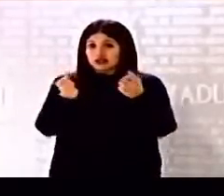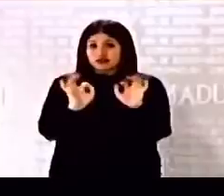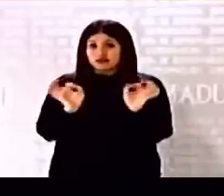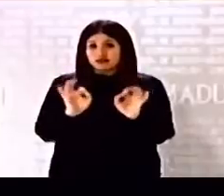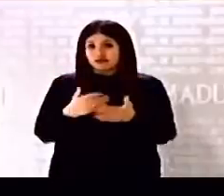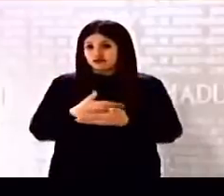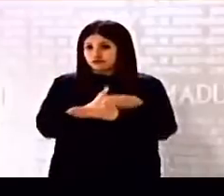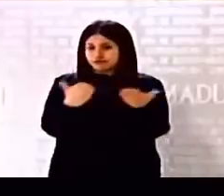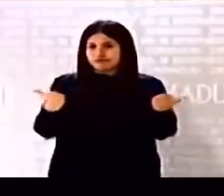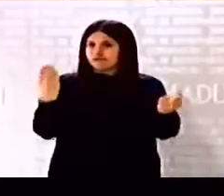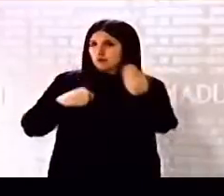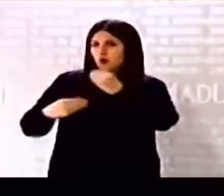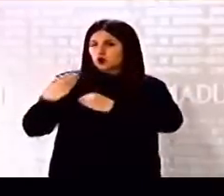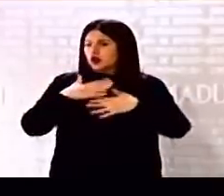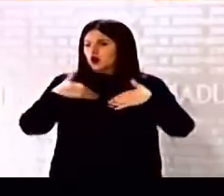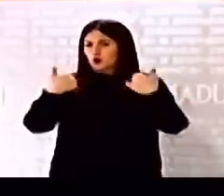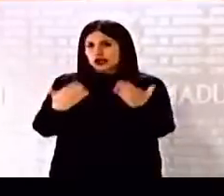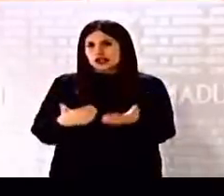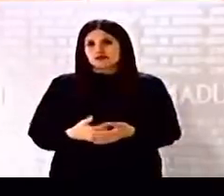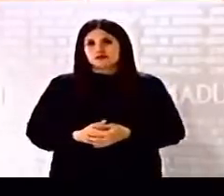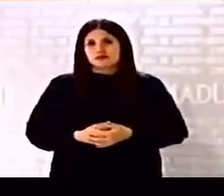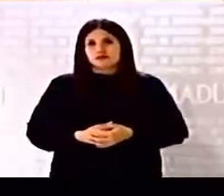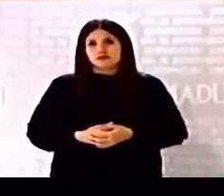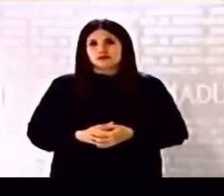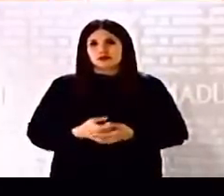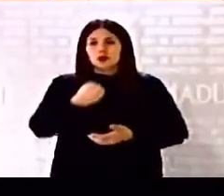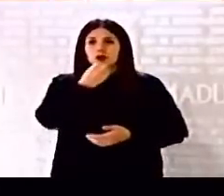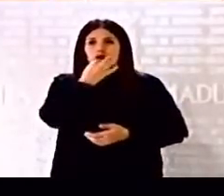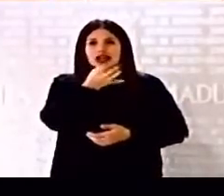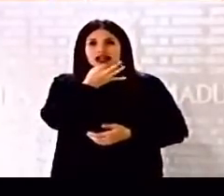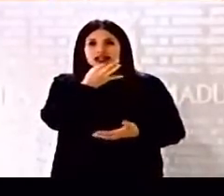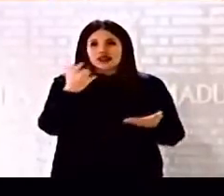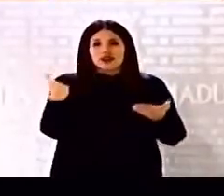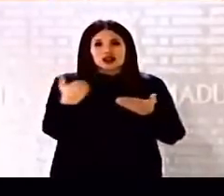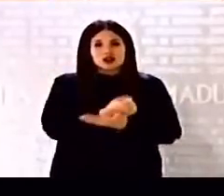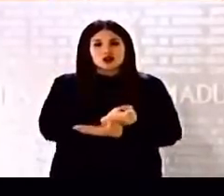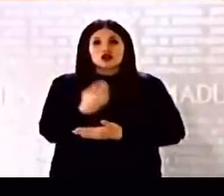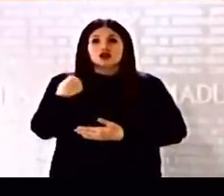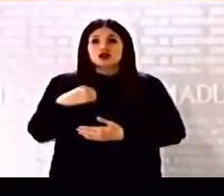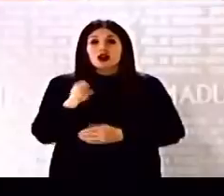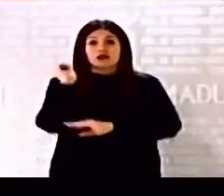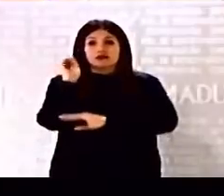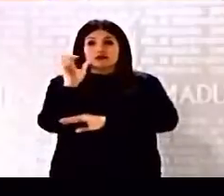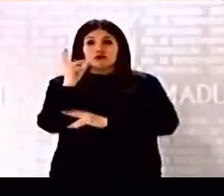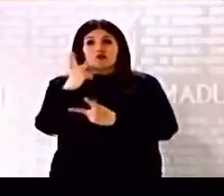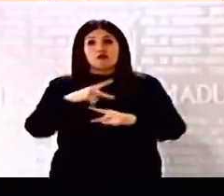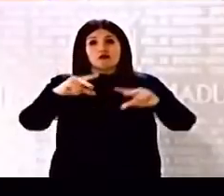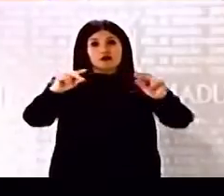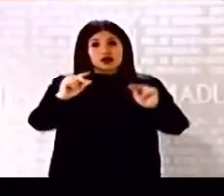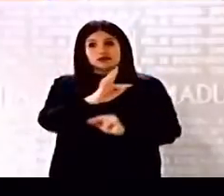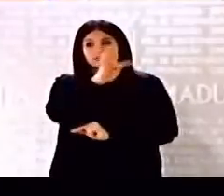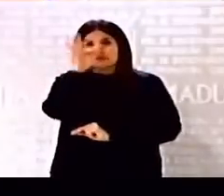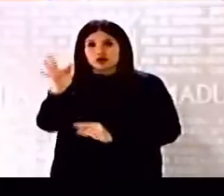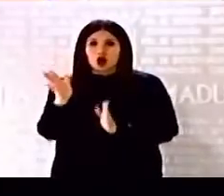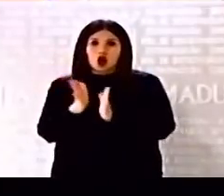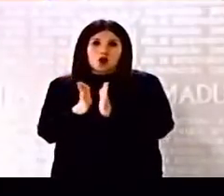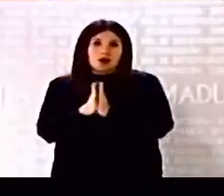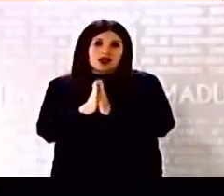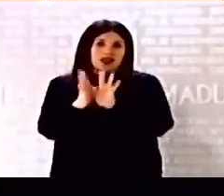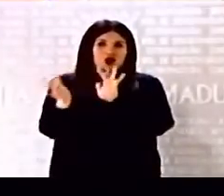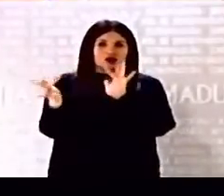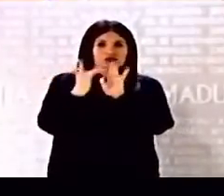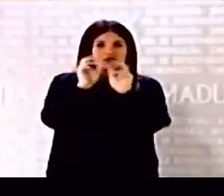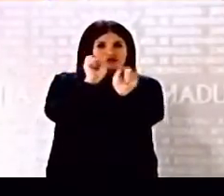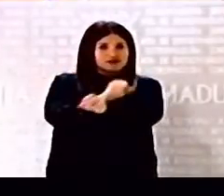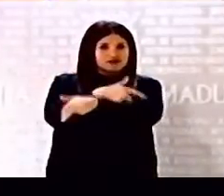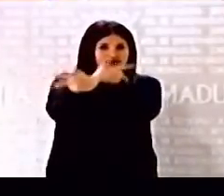y abierto a las preguntas que ustedes tengan. Buenas tardes a todos. Una vez finalizada la intervención, turno para los compañeros que están conectados de